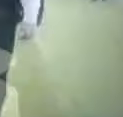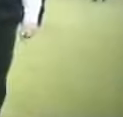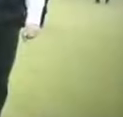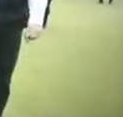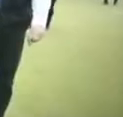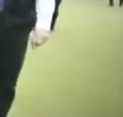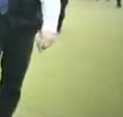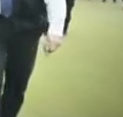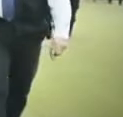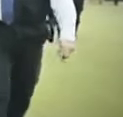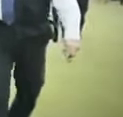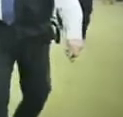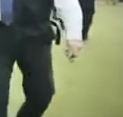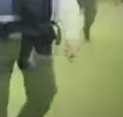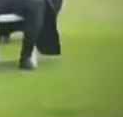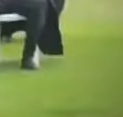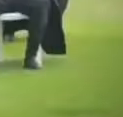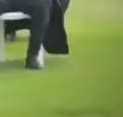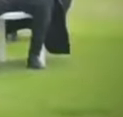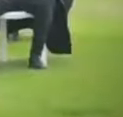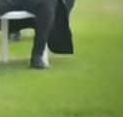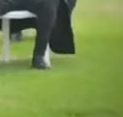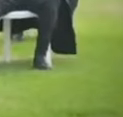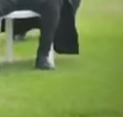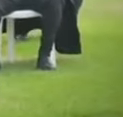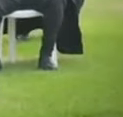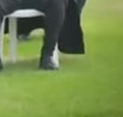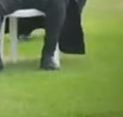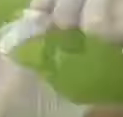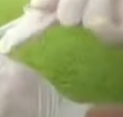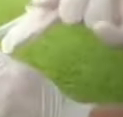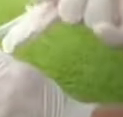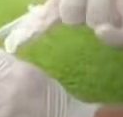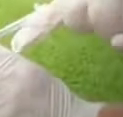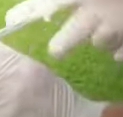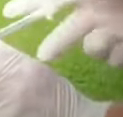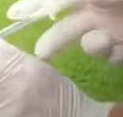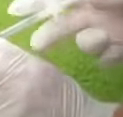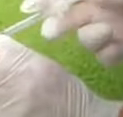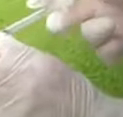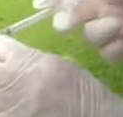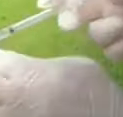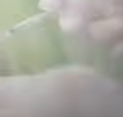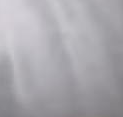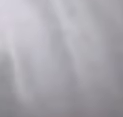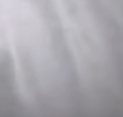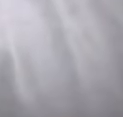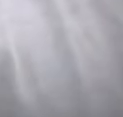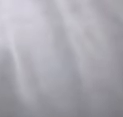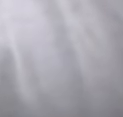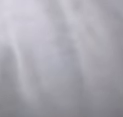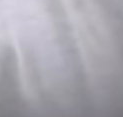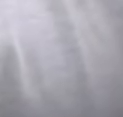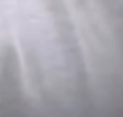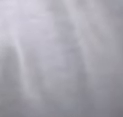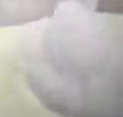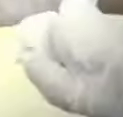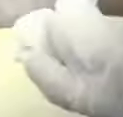Así, bajo un esquema de vacunación institucional, la sanidad policial dirigió la inmunización de todo el personal